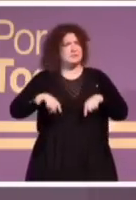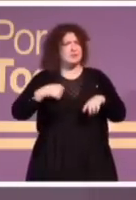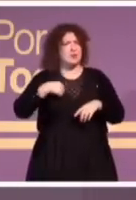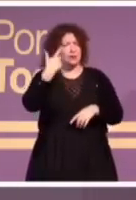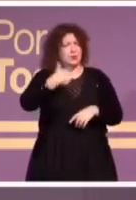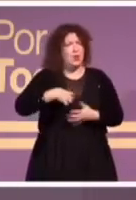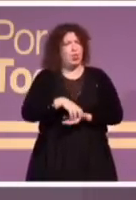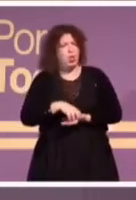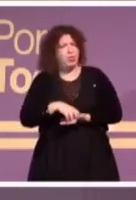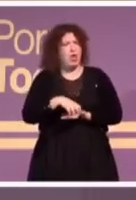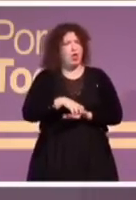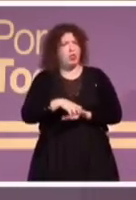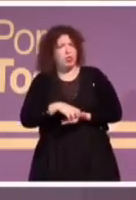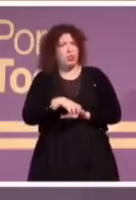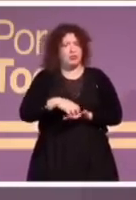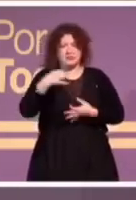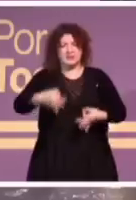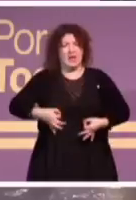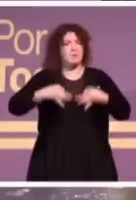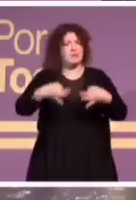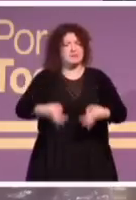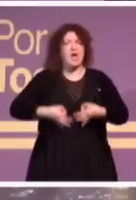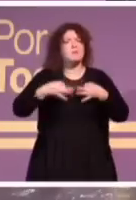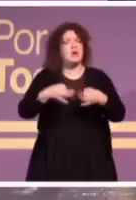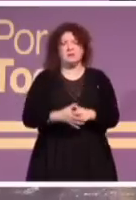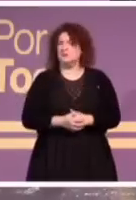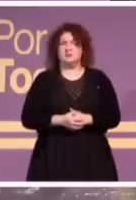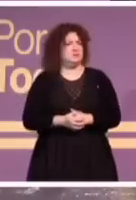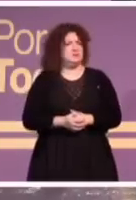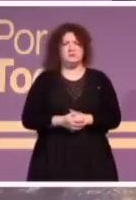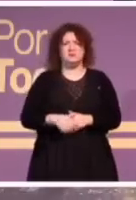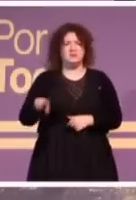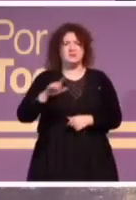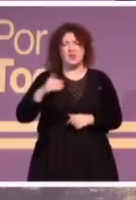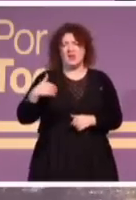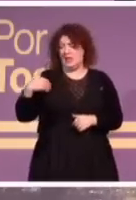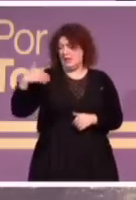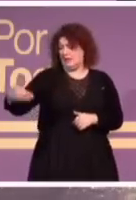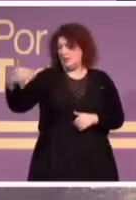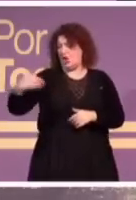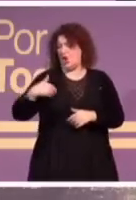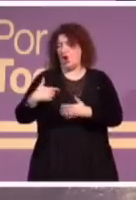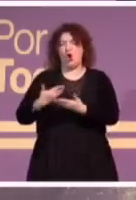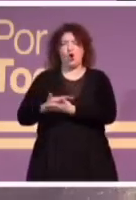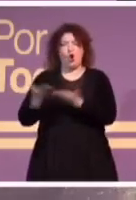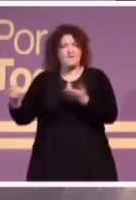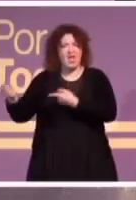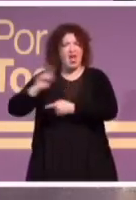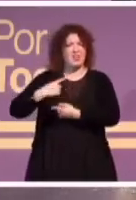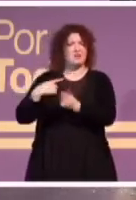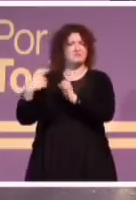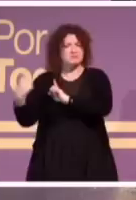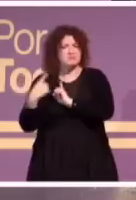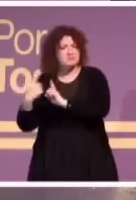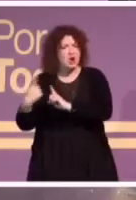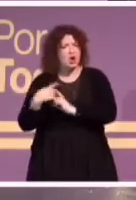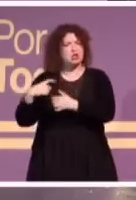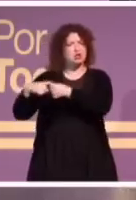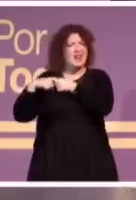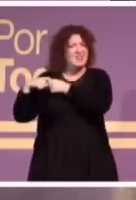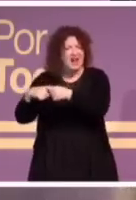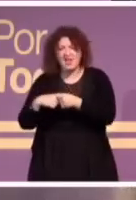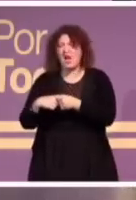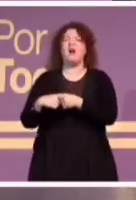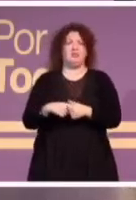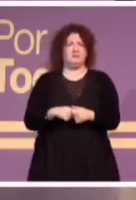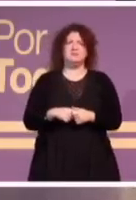nosotras. Que no podamos generar redes de confianza, de apoyo mutuo, de solidaridad. Por